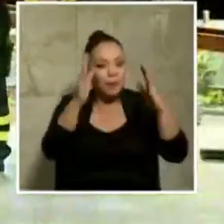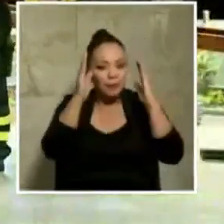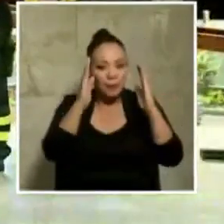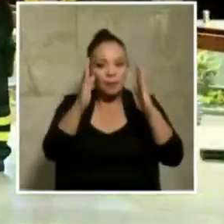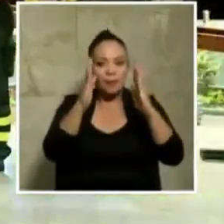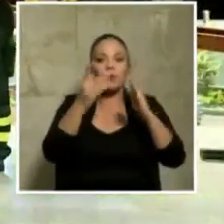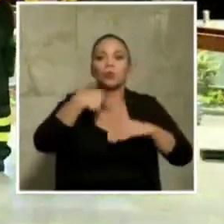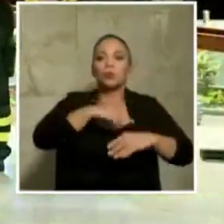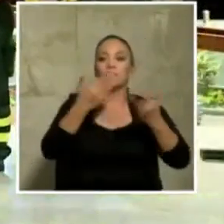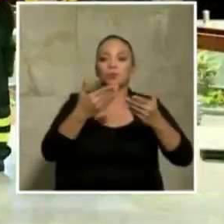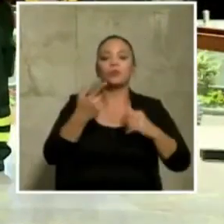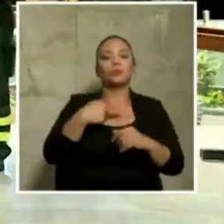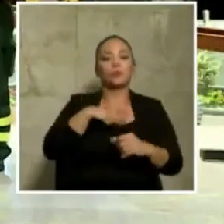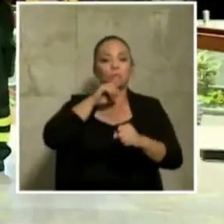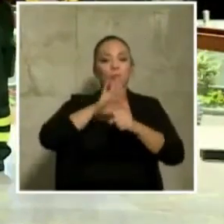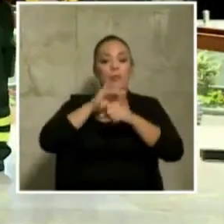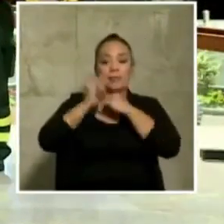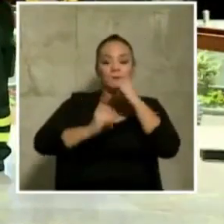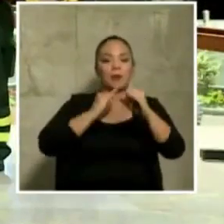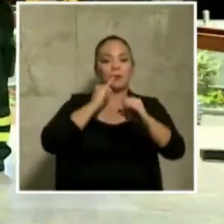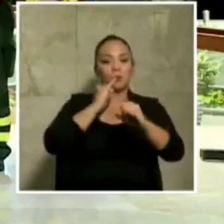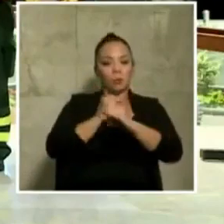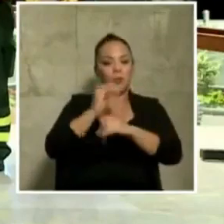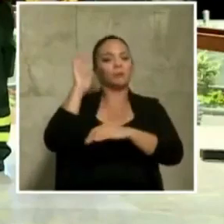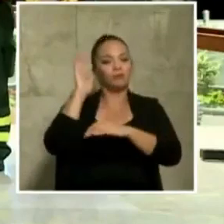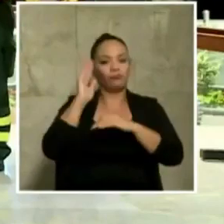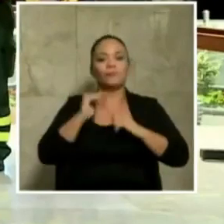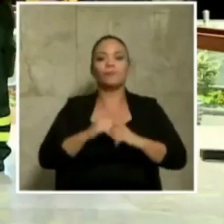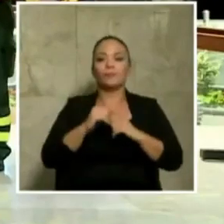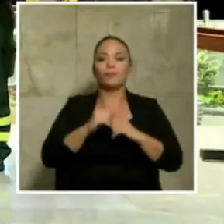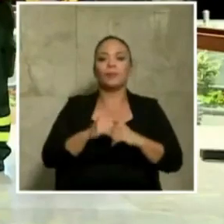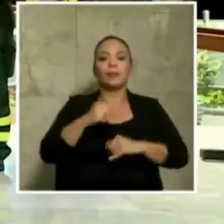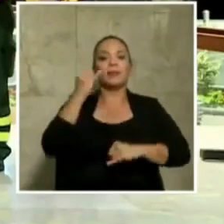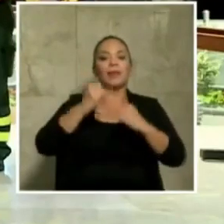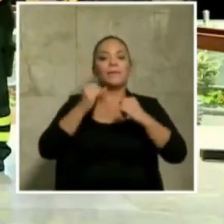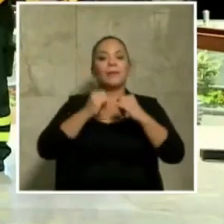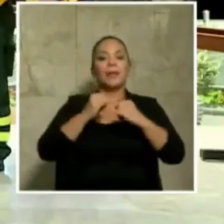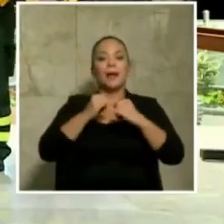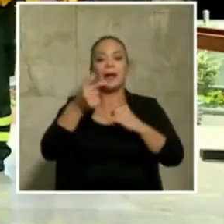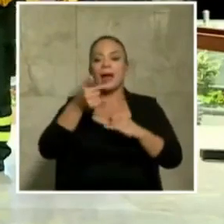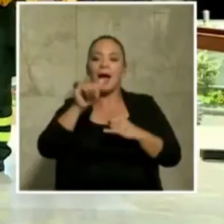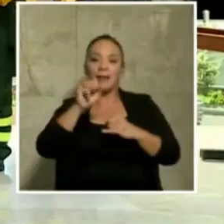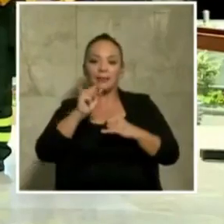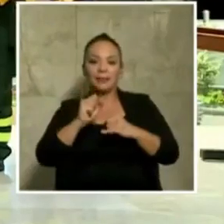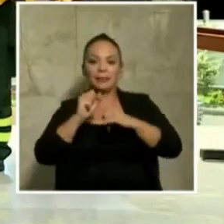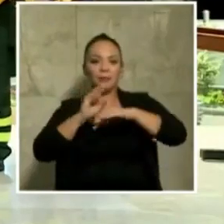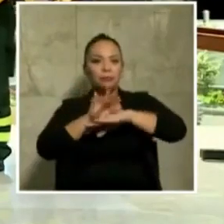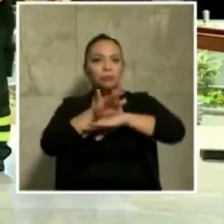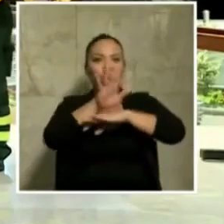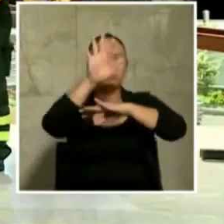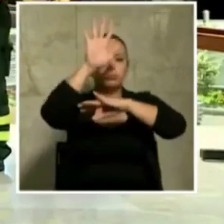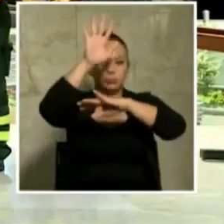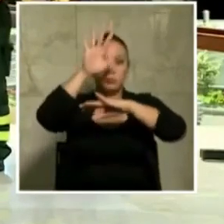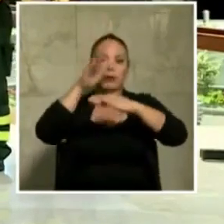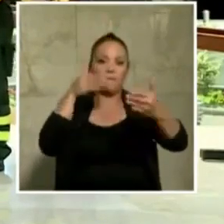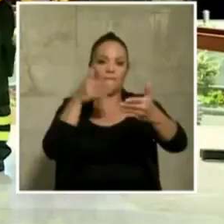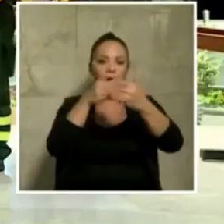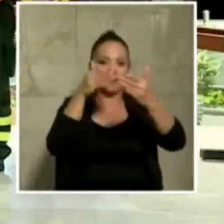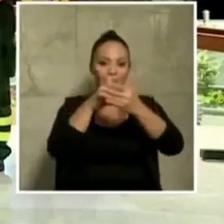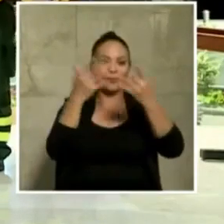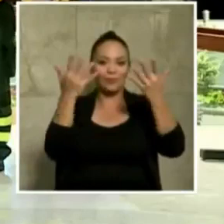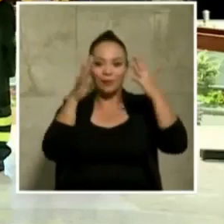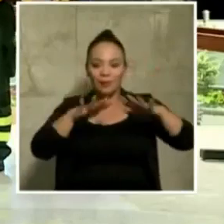con nuestros compromisos internacionales de combatir las emisiones de gases de efecto invernadero, pero tenemos que ser comprometidos con lo que nos pasa en